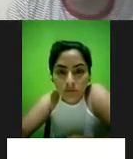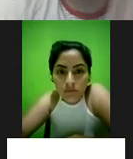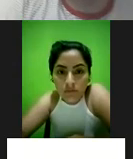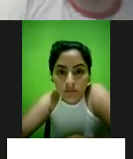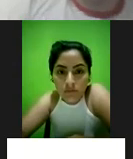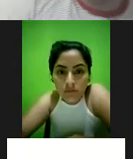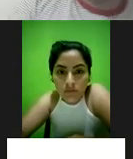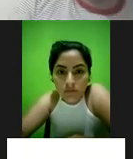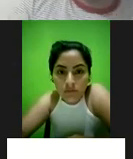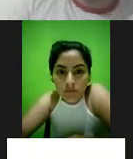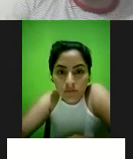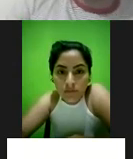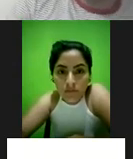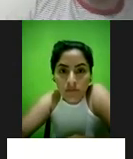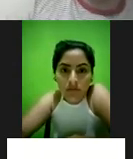ver.